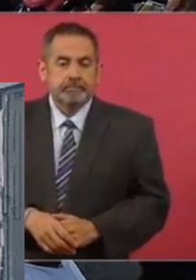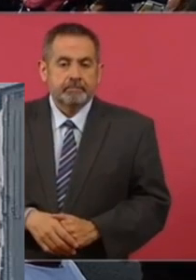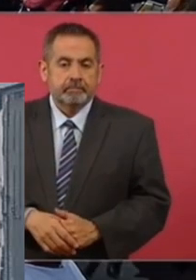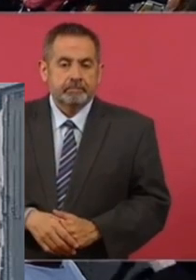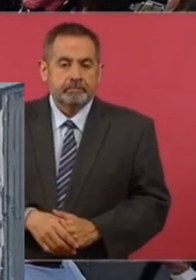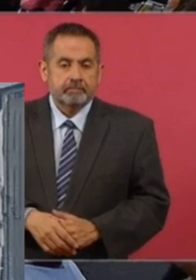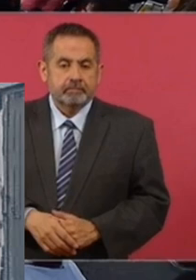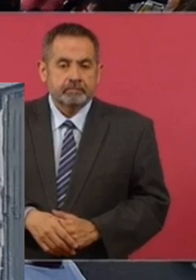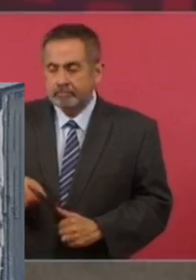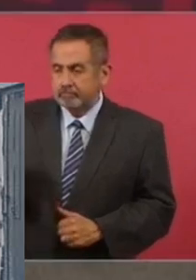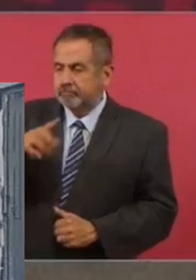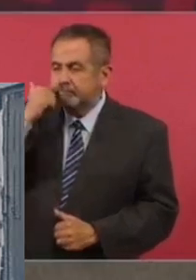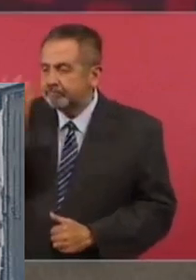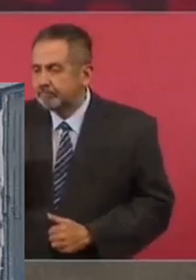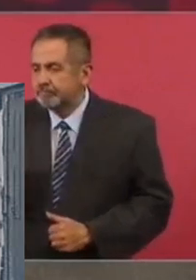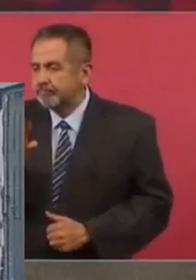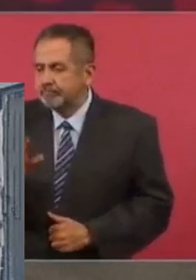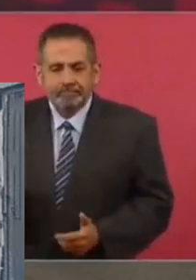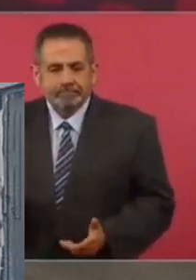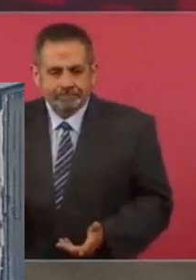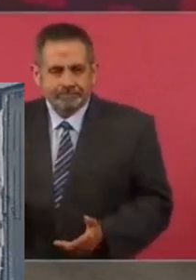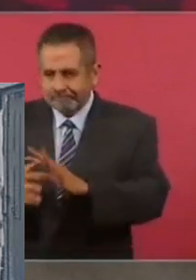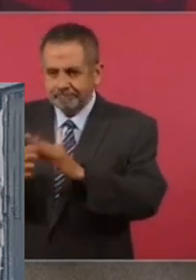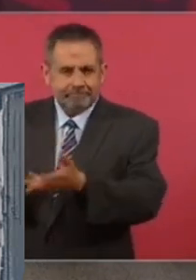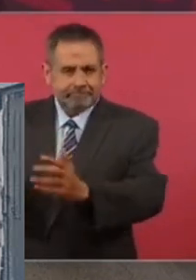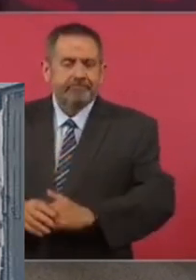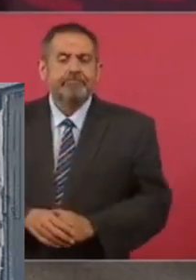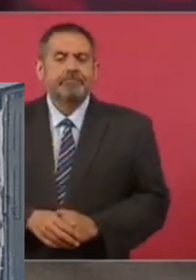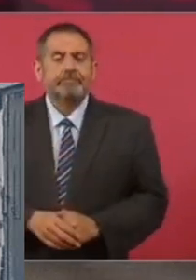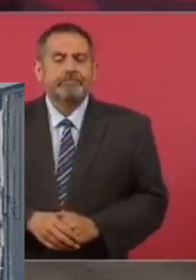tú puedes engañar por el pueblo, ¿vas a querer o no vas a querer?